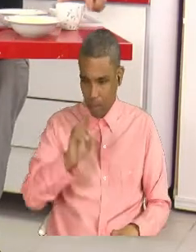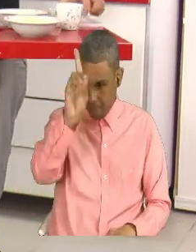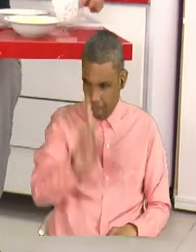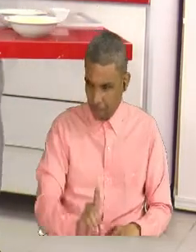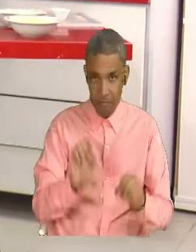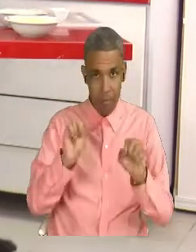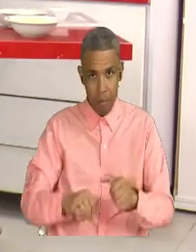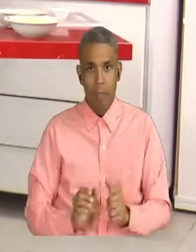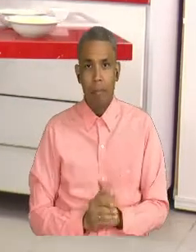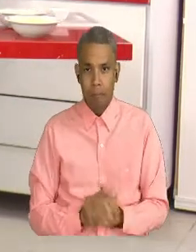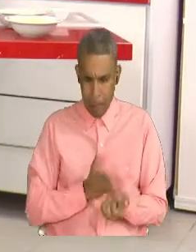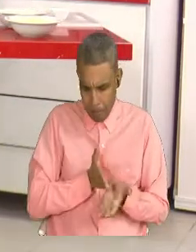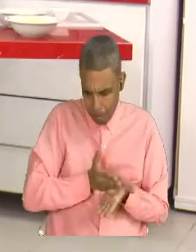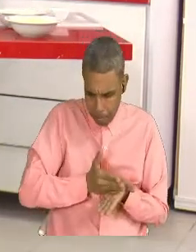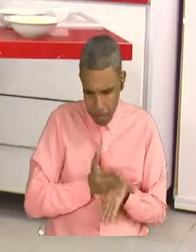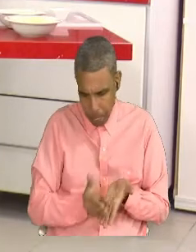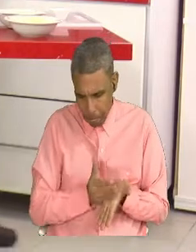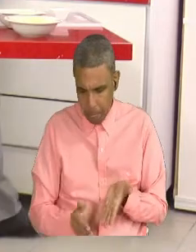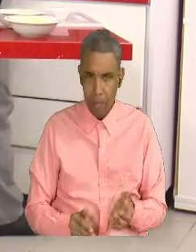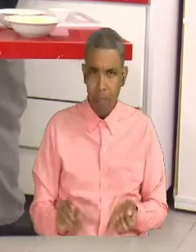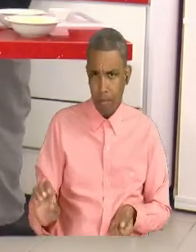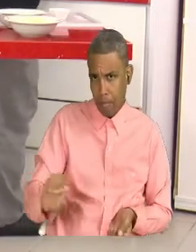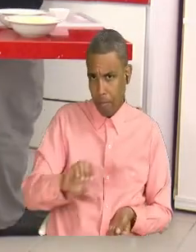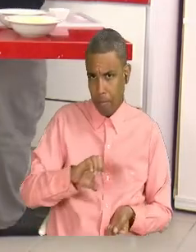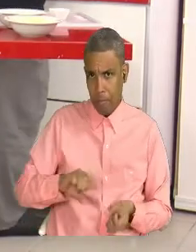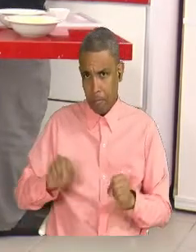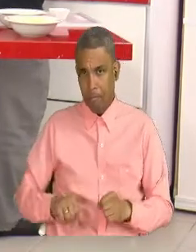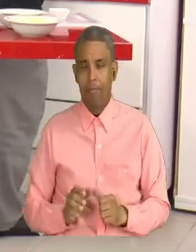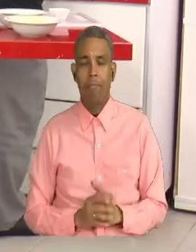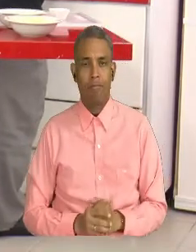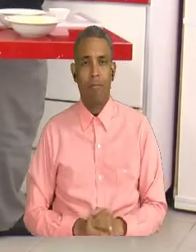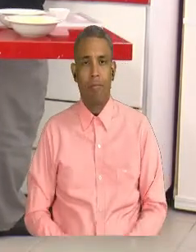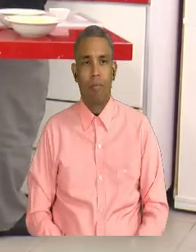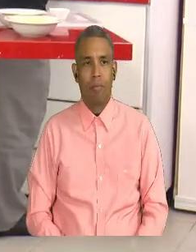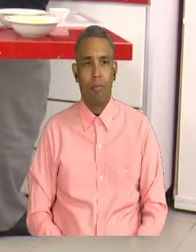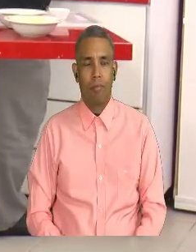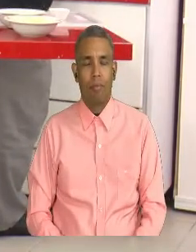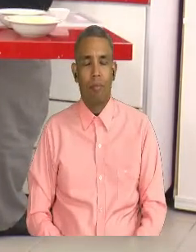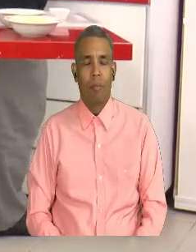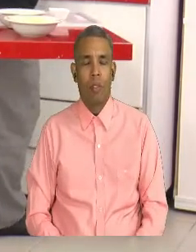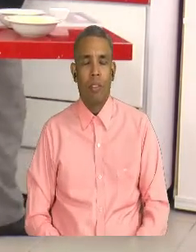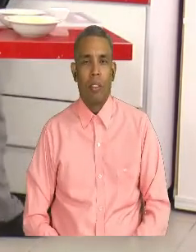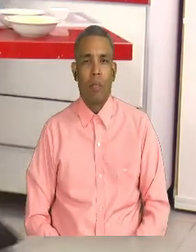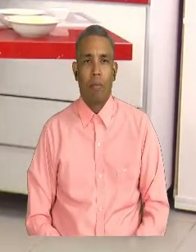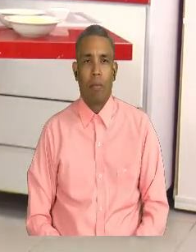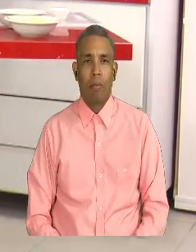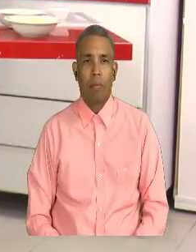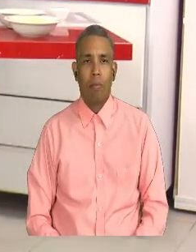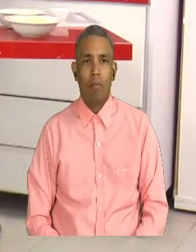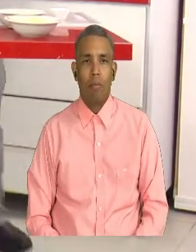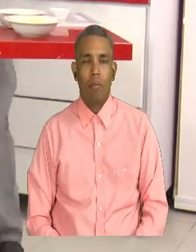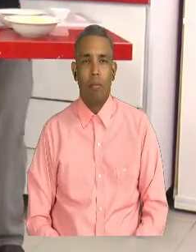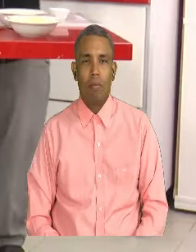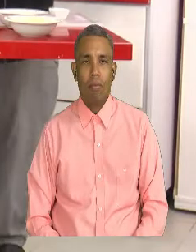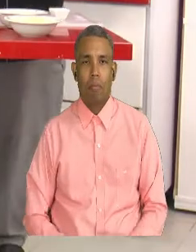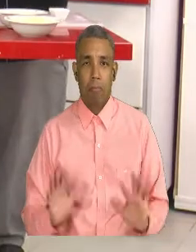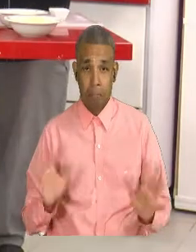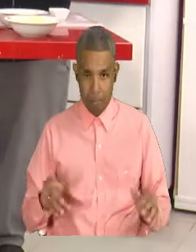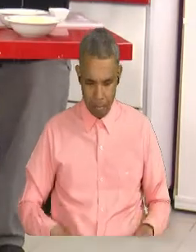ensalada como tal. Okay. Retiremos la tabla entonces también, Sergito, para que podamos ya dejar nuestro lugar